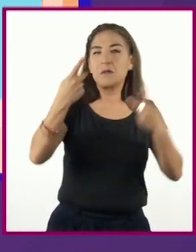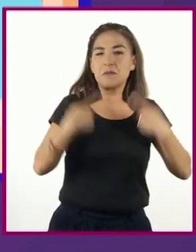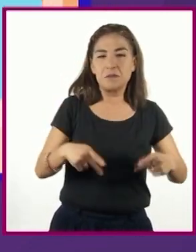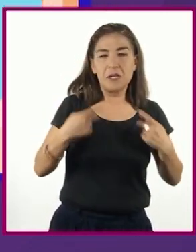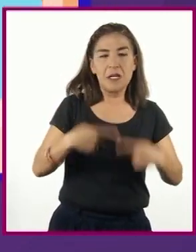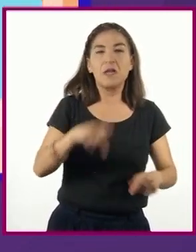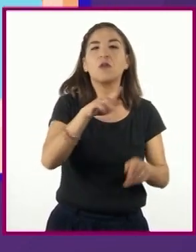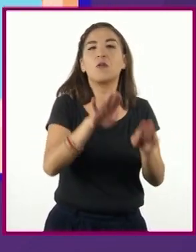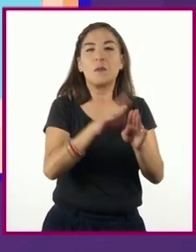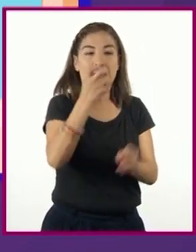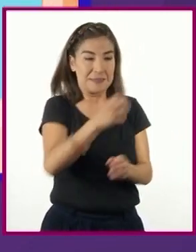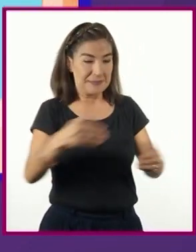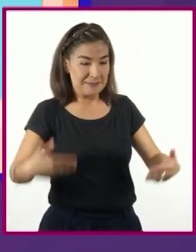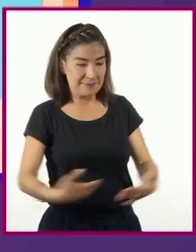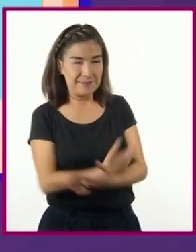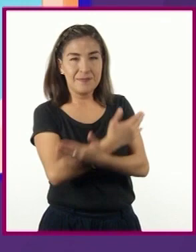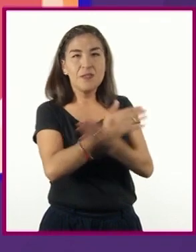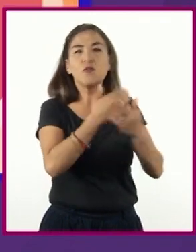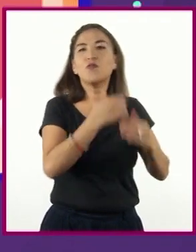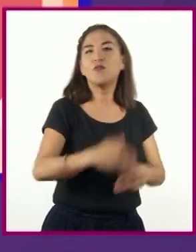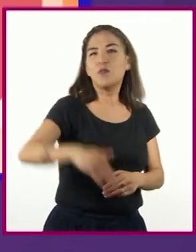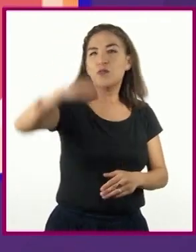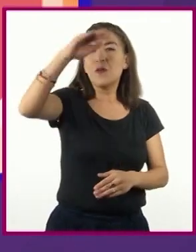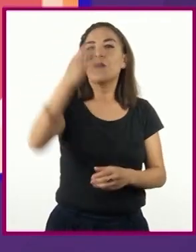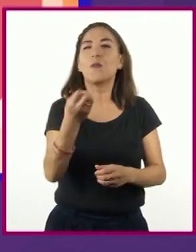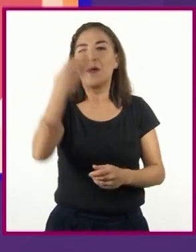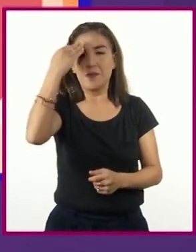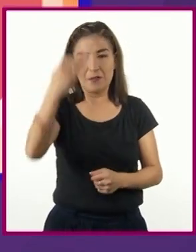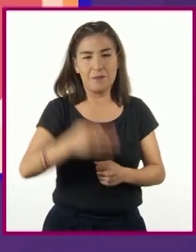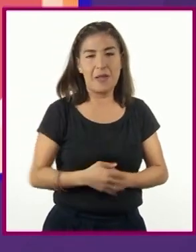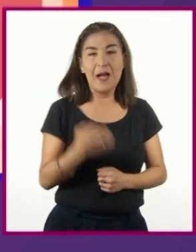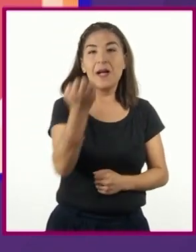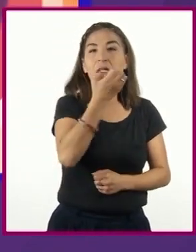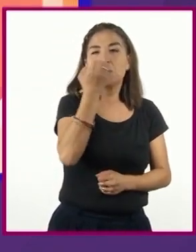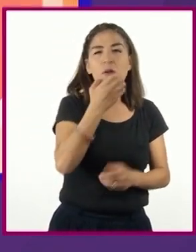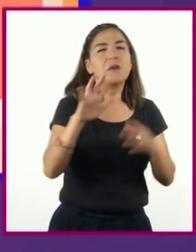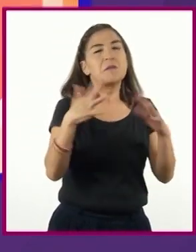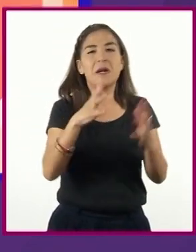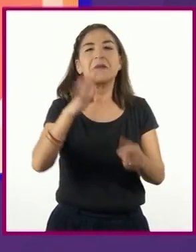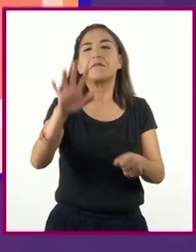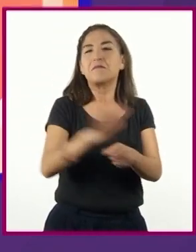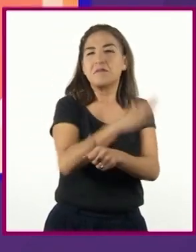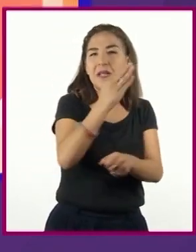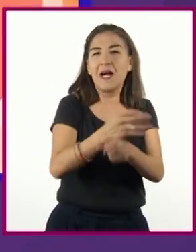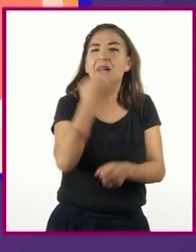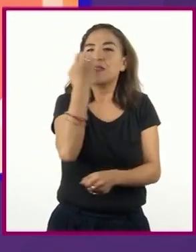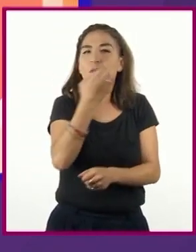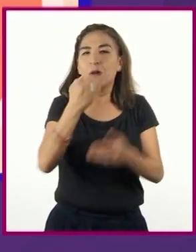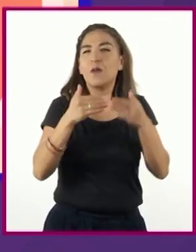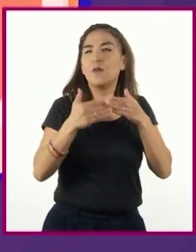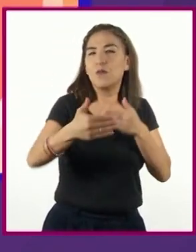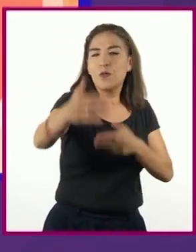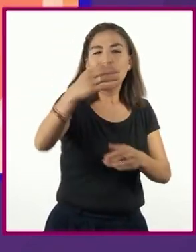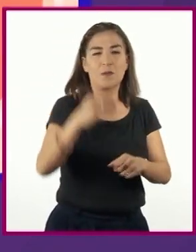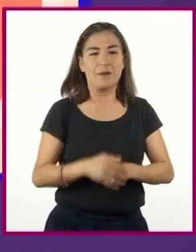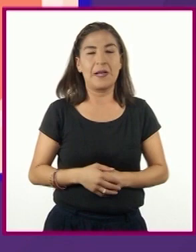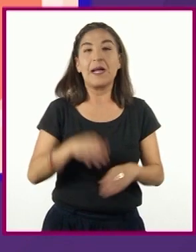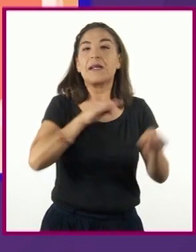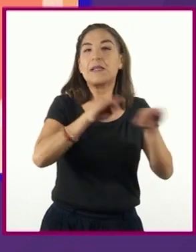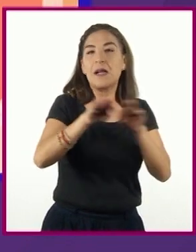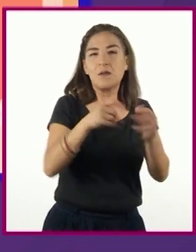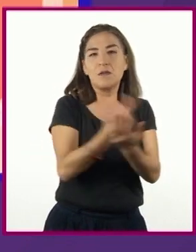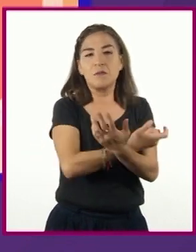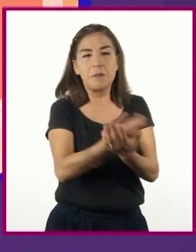persona a partir de su nacimiento. Escolaridad, los años promedio de estudio. Y el Producto Interno Bruto